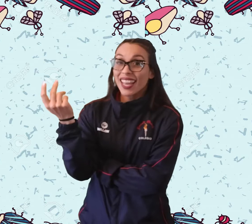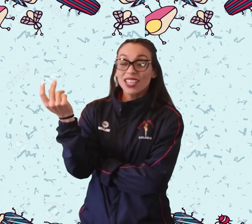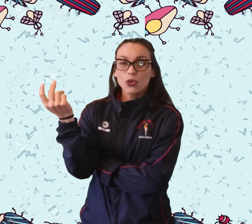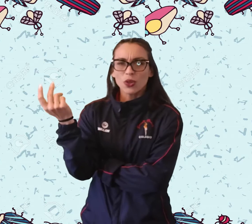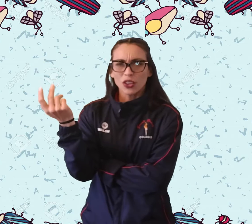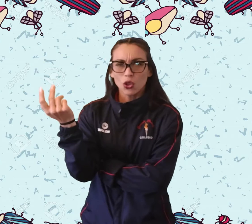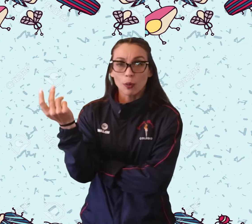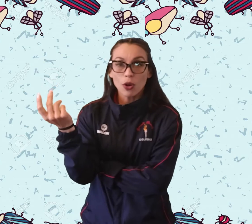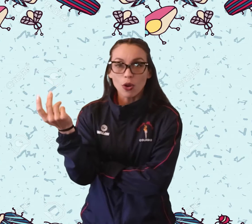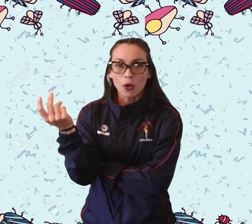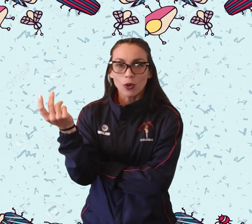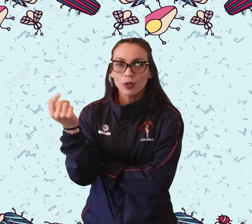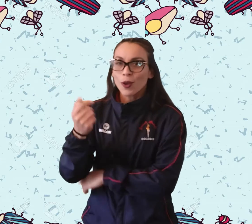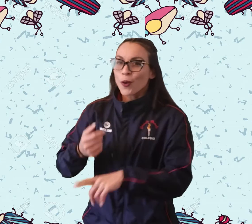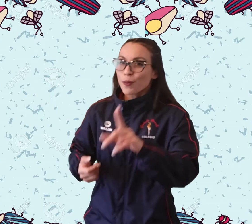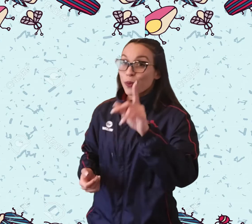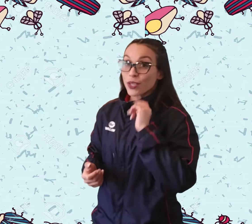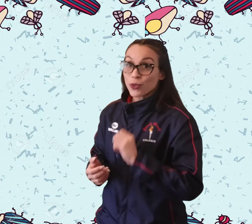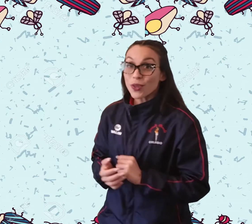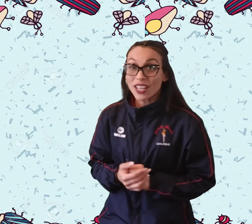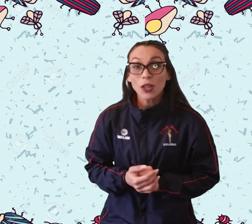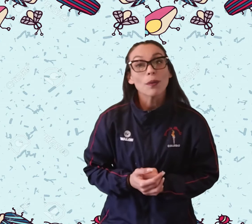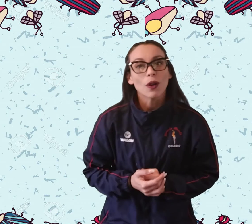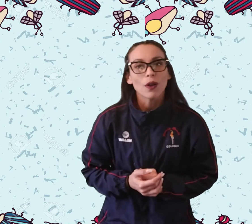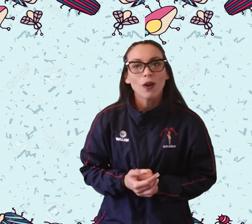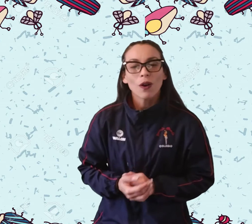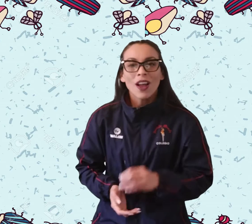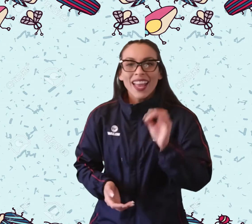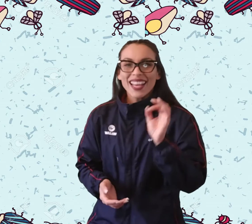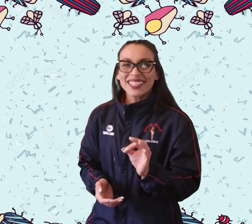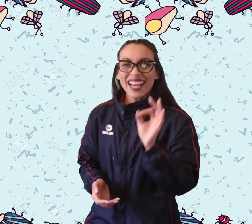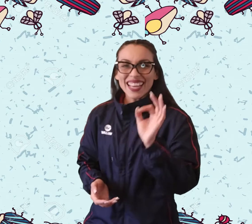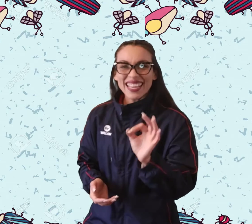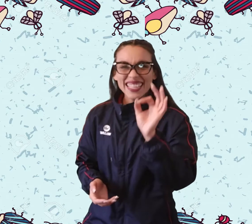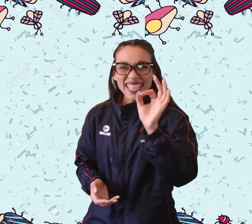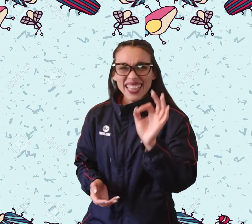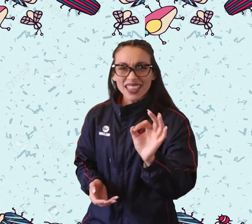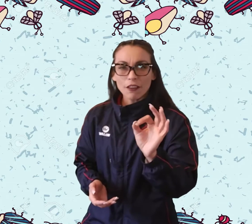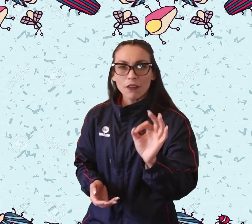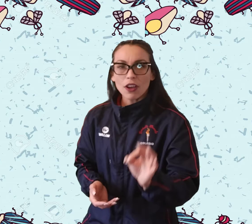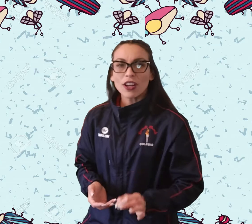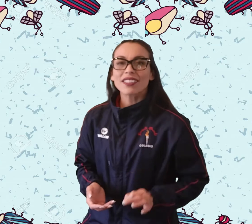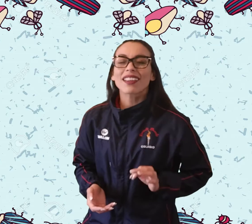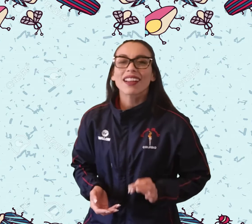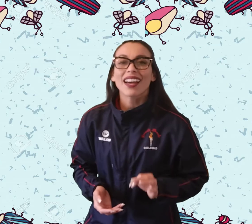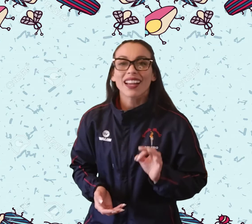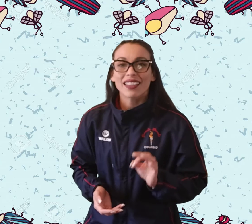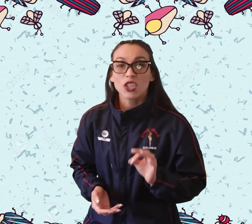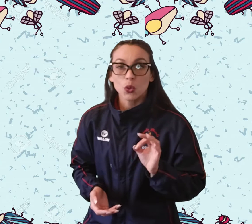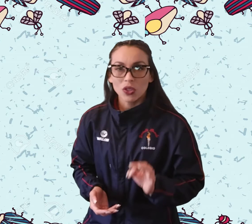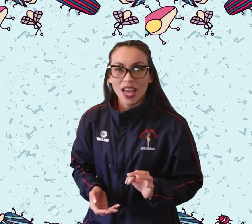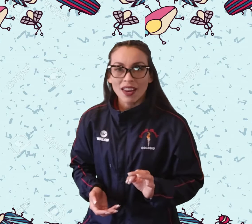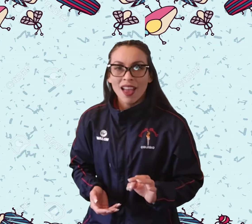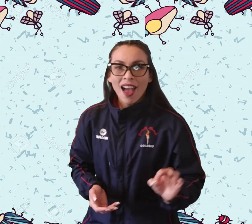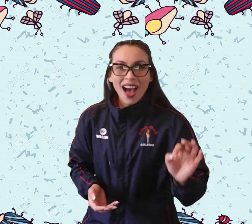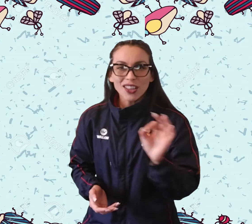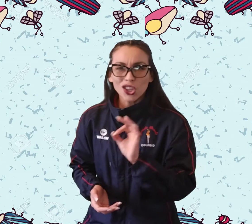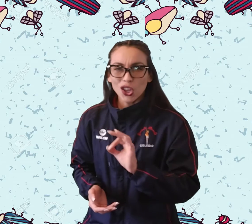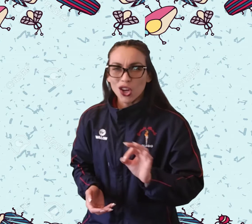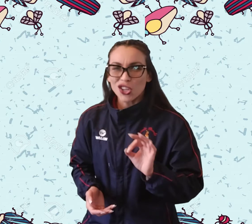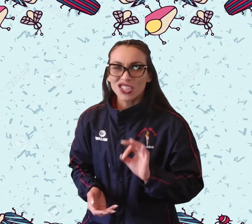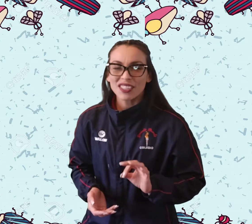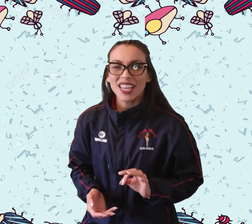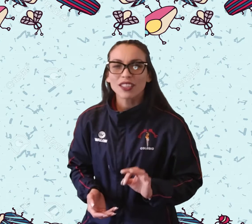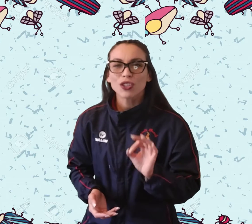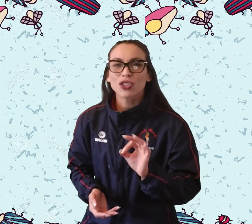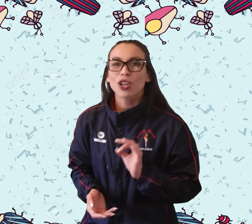preguntarás, ¿qué es un entomólogo? Pues un entomólogo es aquel científico que se encarga de estudiar a